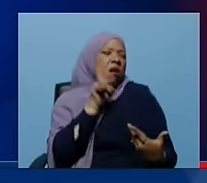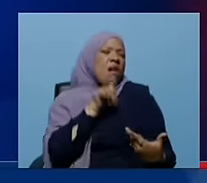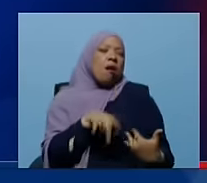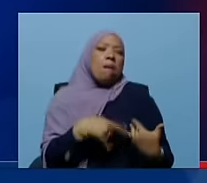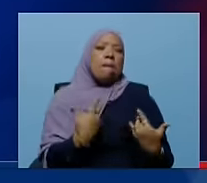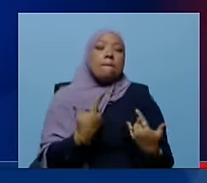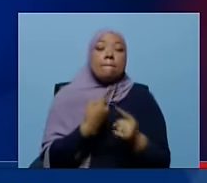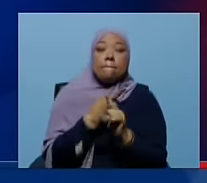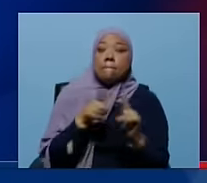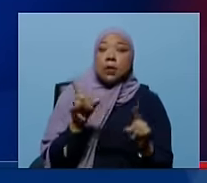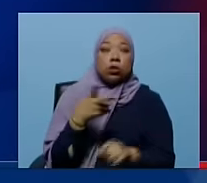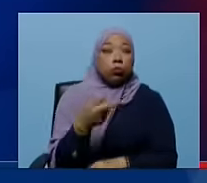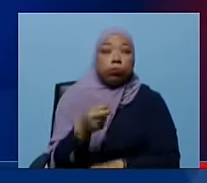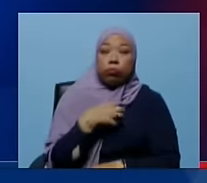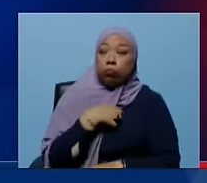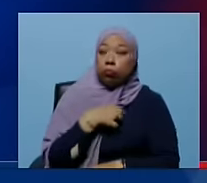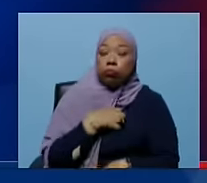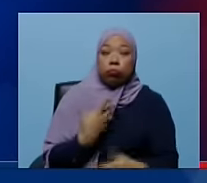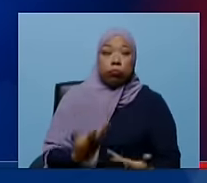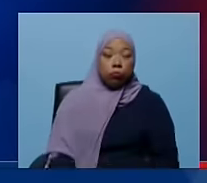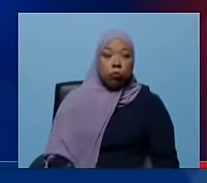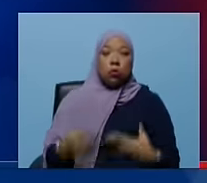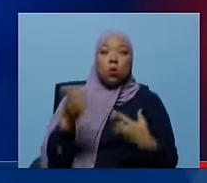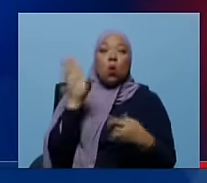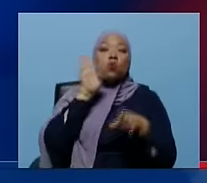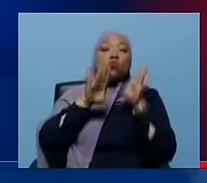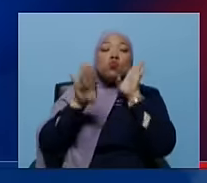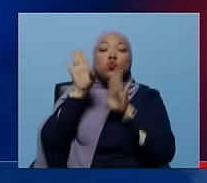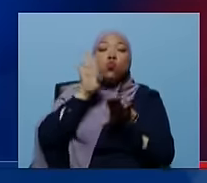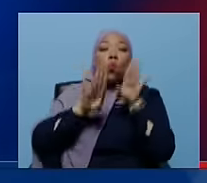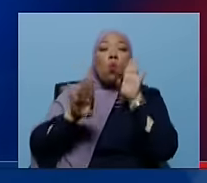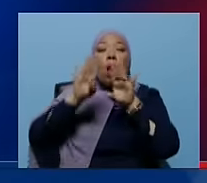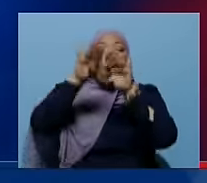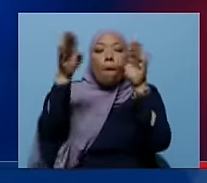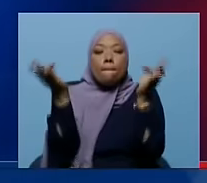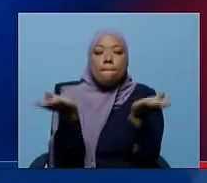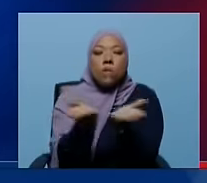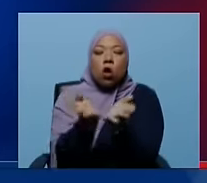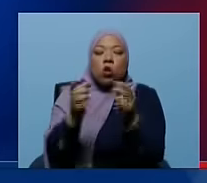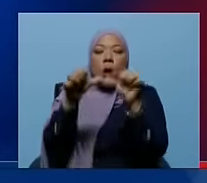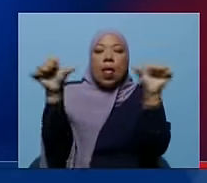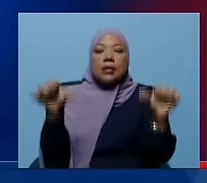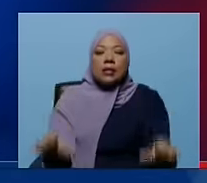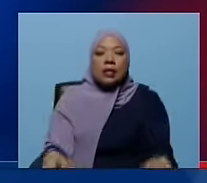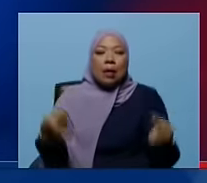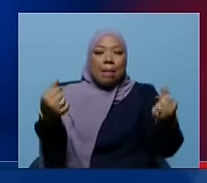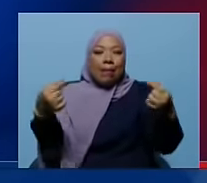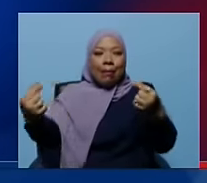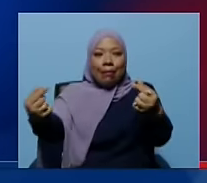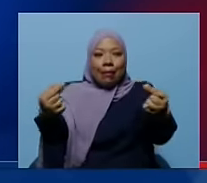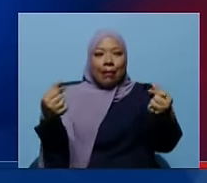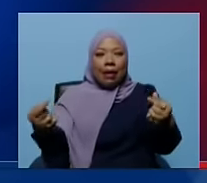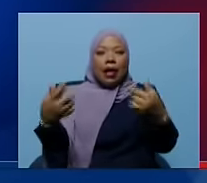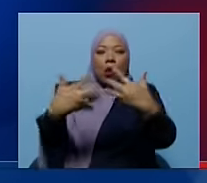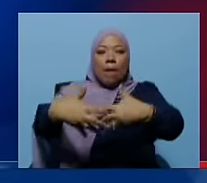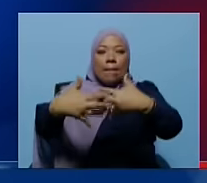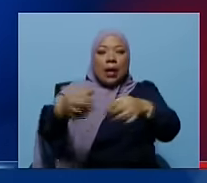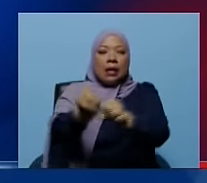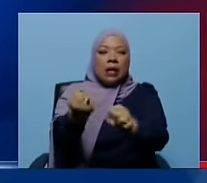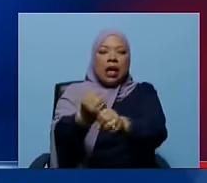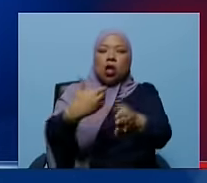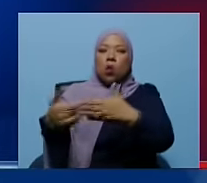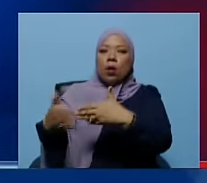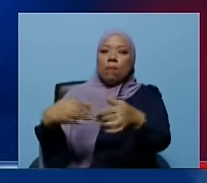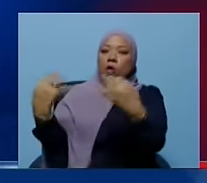global, que es mentira que la contaminación que el capitalismo desató ha destruido el